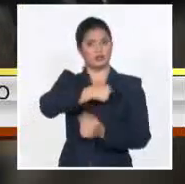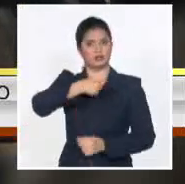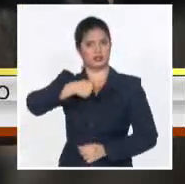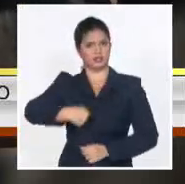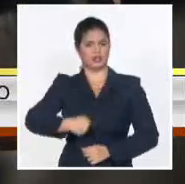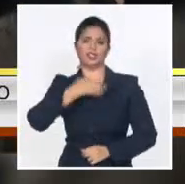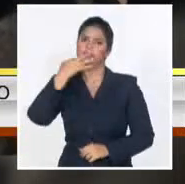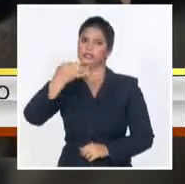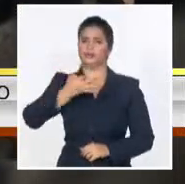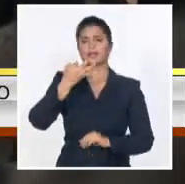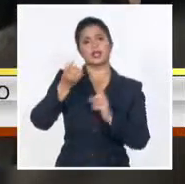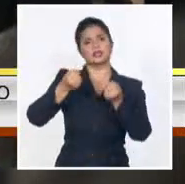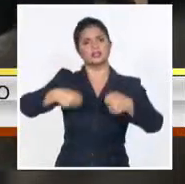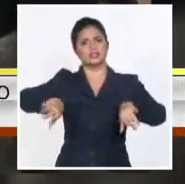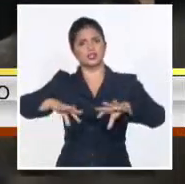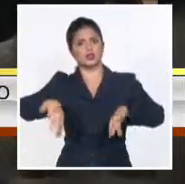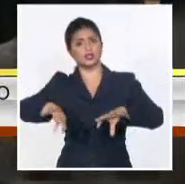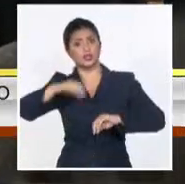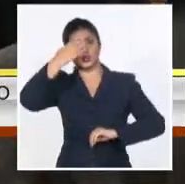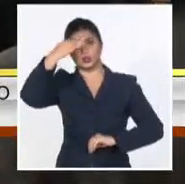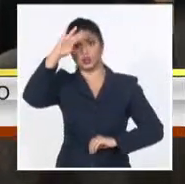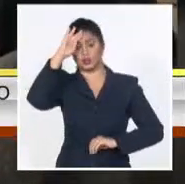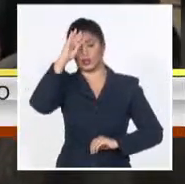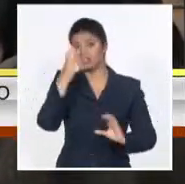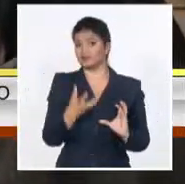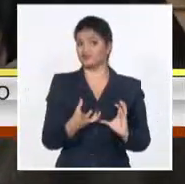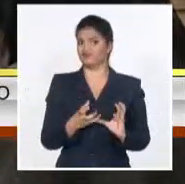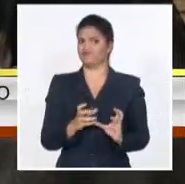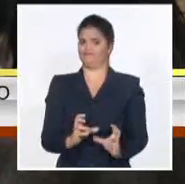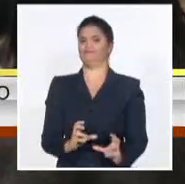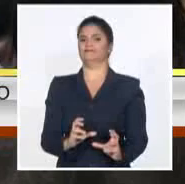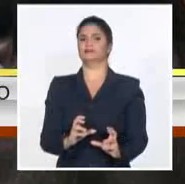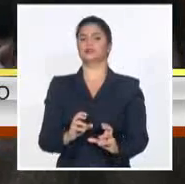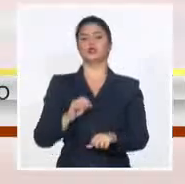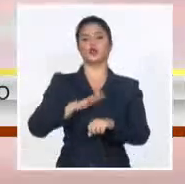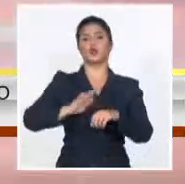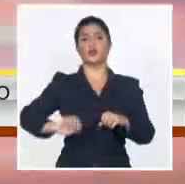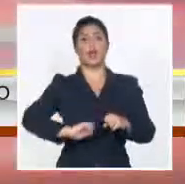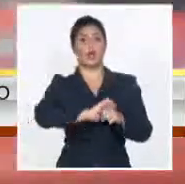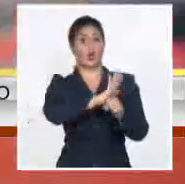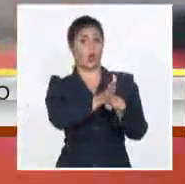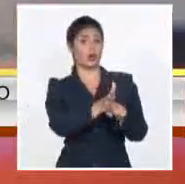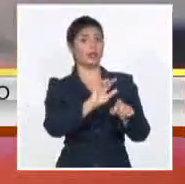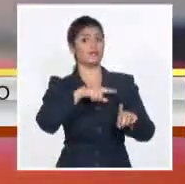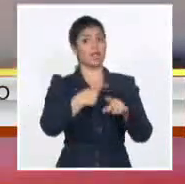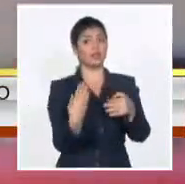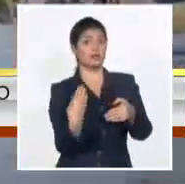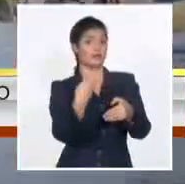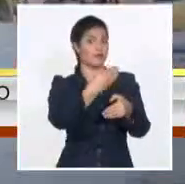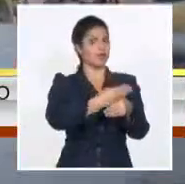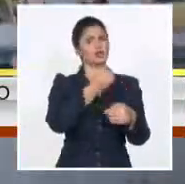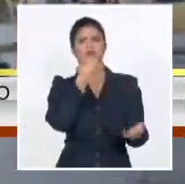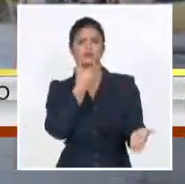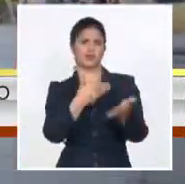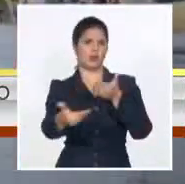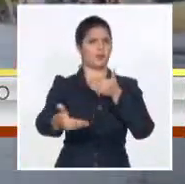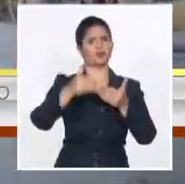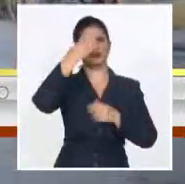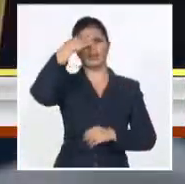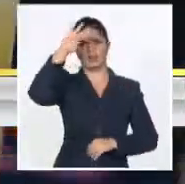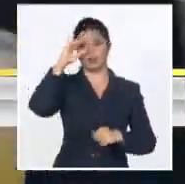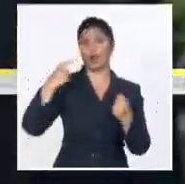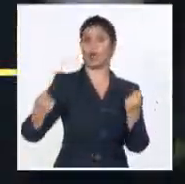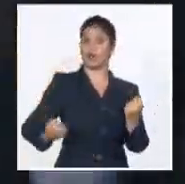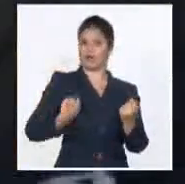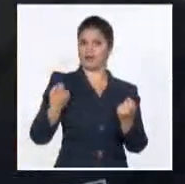difícil situación económica derivada del bloqueo de Estados Unidos y de la covid-19 Cuba es un país que continúa su camino al desarrollo